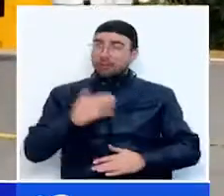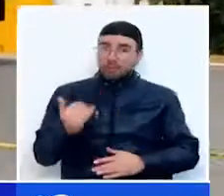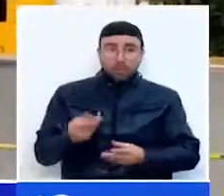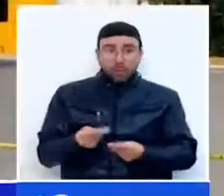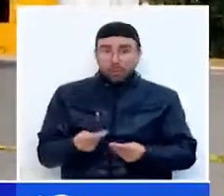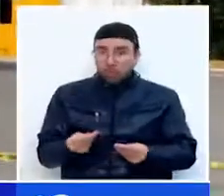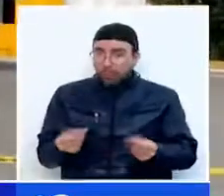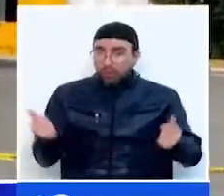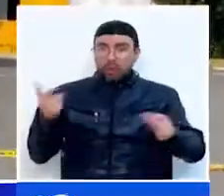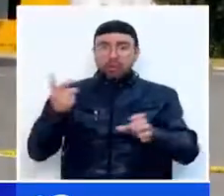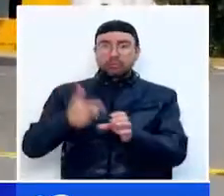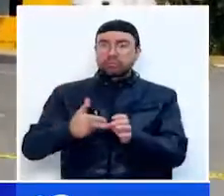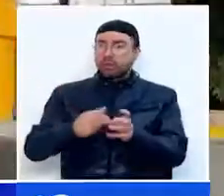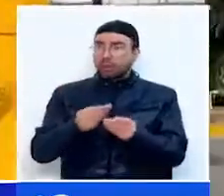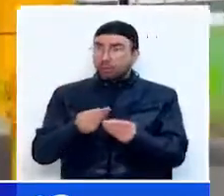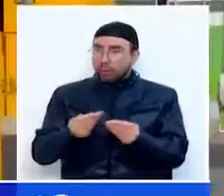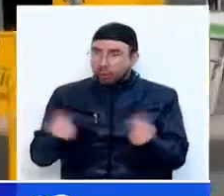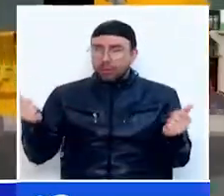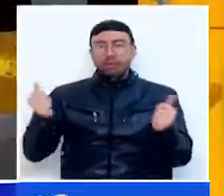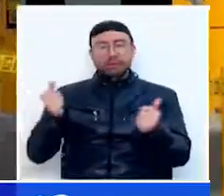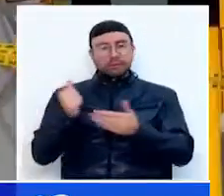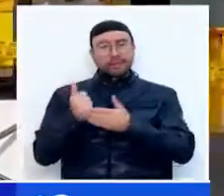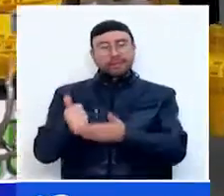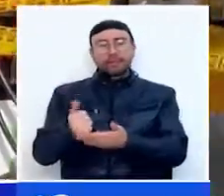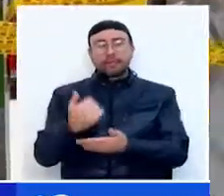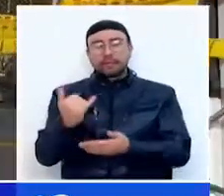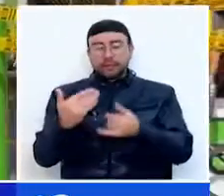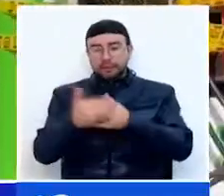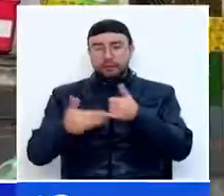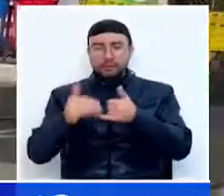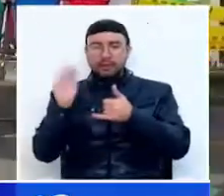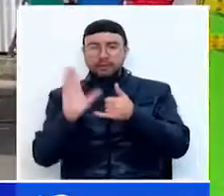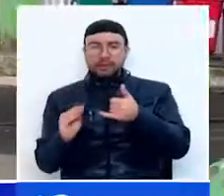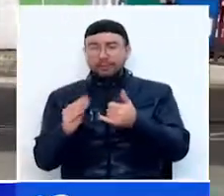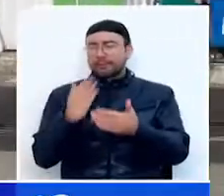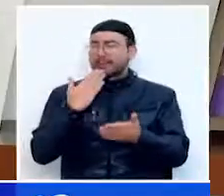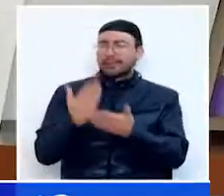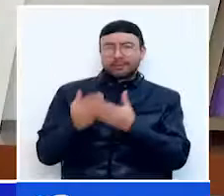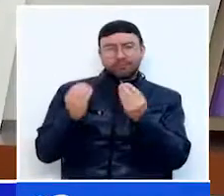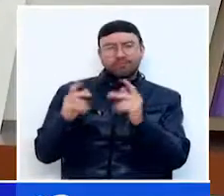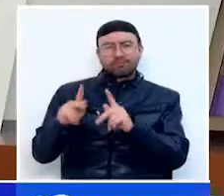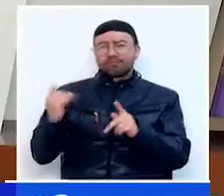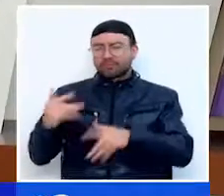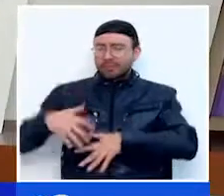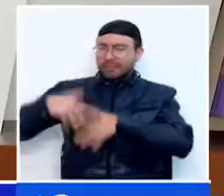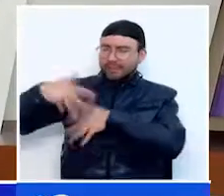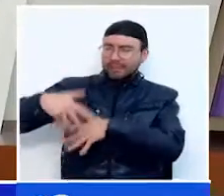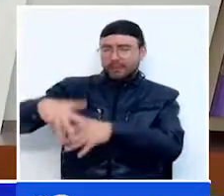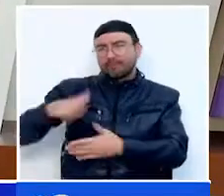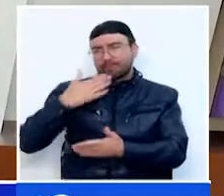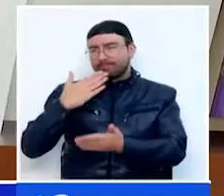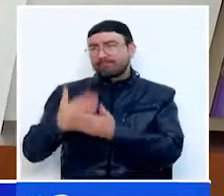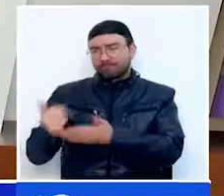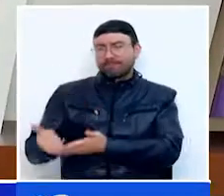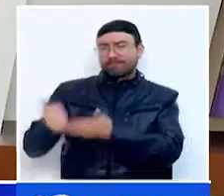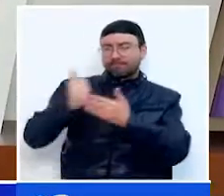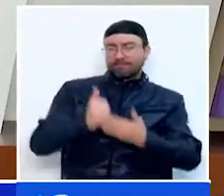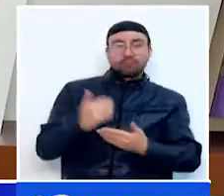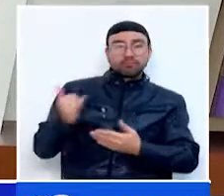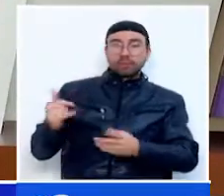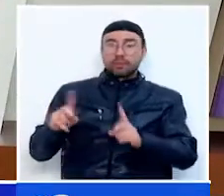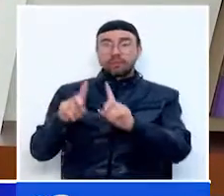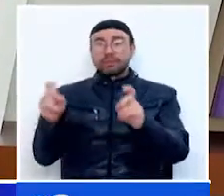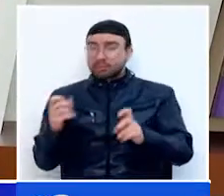y combustible en diferentes puntos del departamento del Quindío. Le agradezco mucho a las personas de las marchas la colaboración que han prestado para el tema